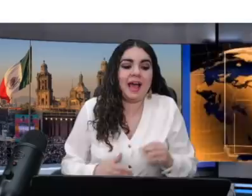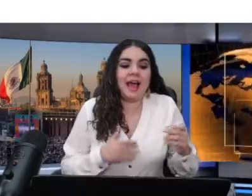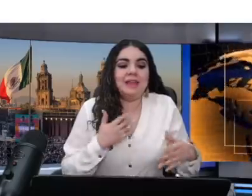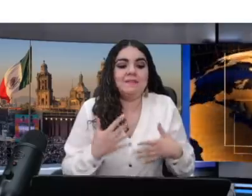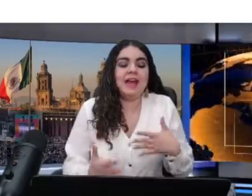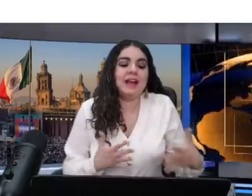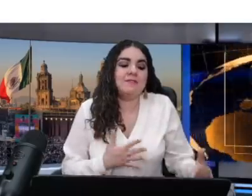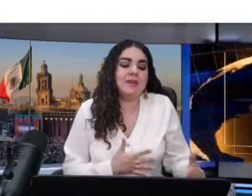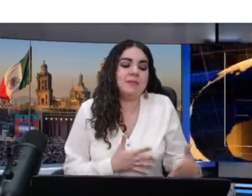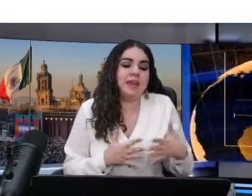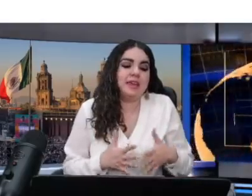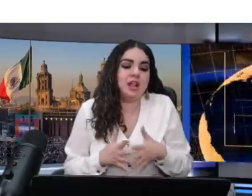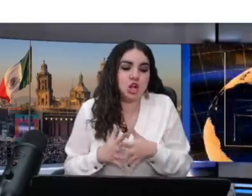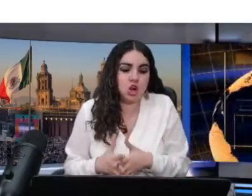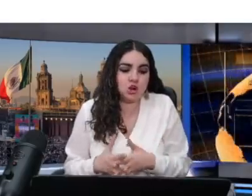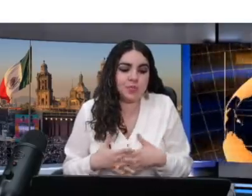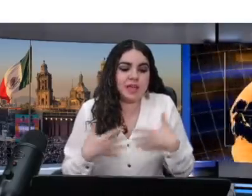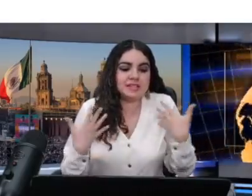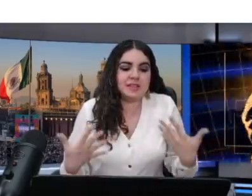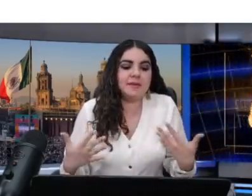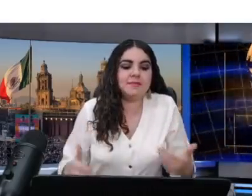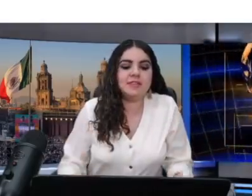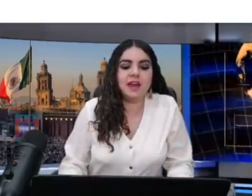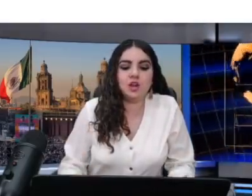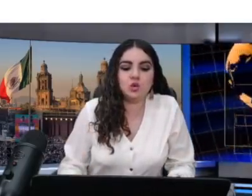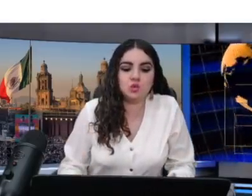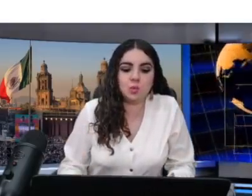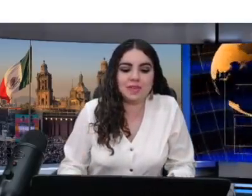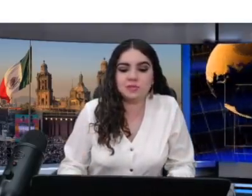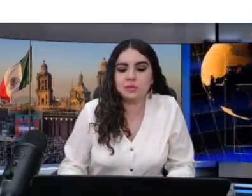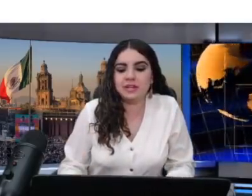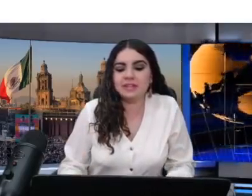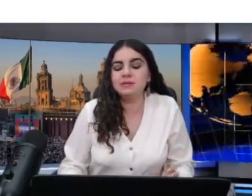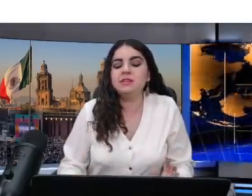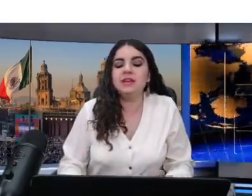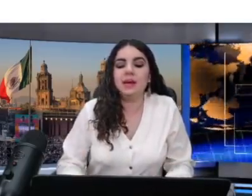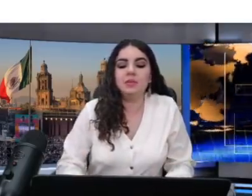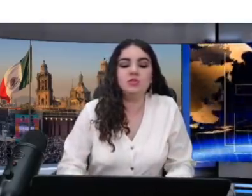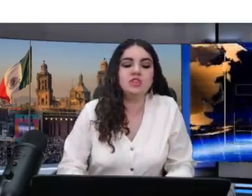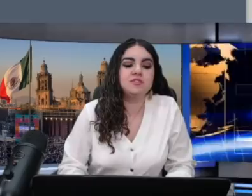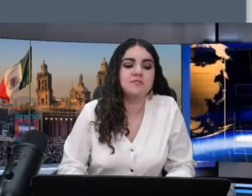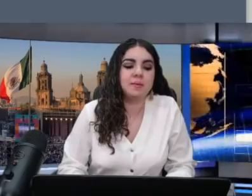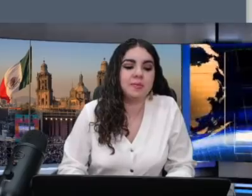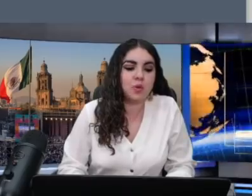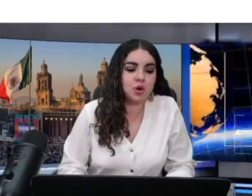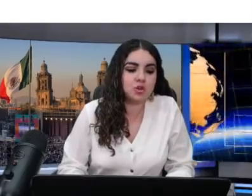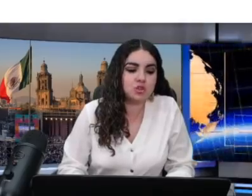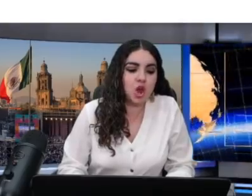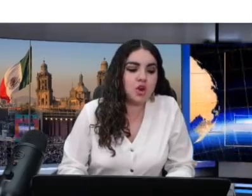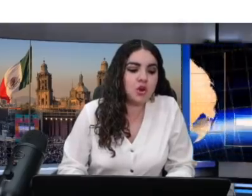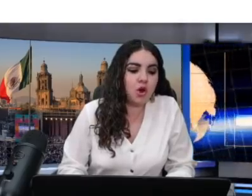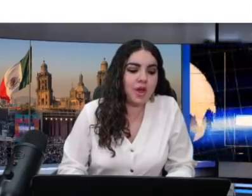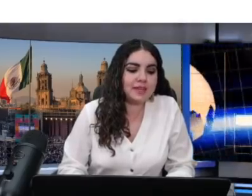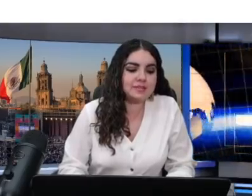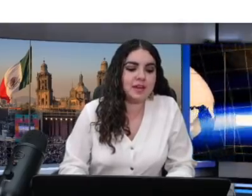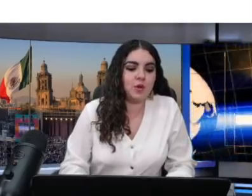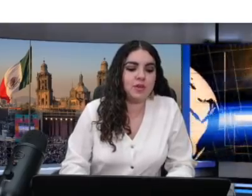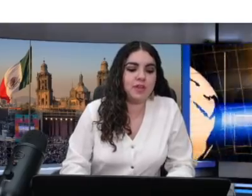paracetamol para aliviar la fiebre y el dolor. Se debe evitar el consumo de aspirinas y medicamentos antiinflamatorios